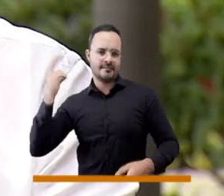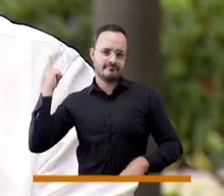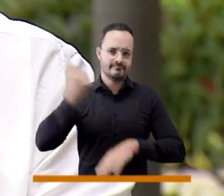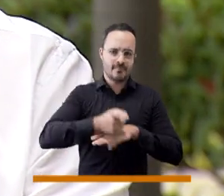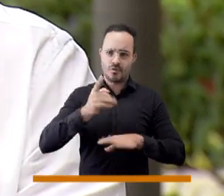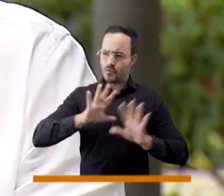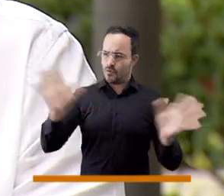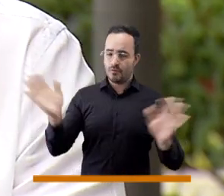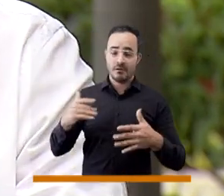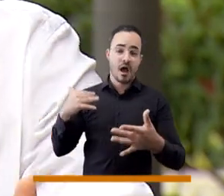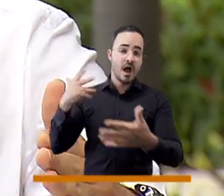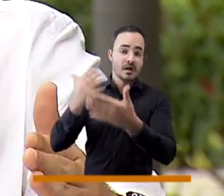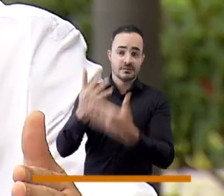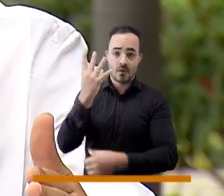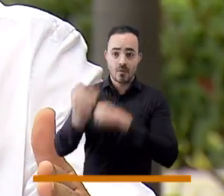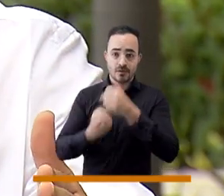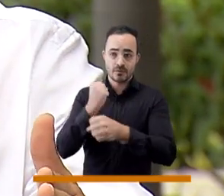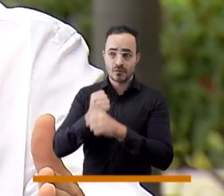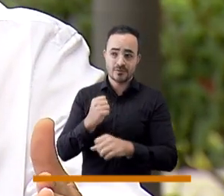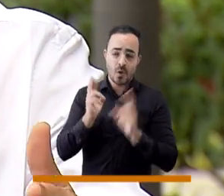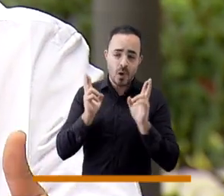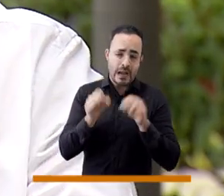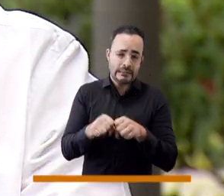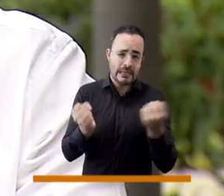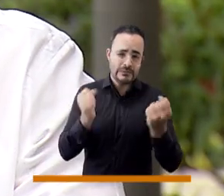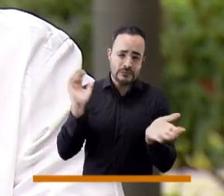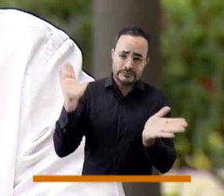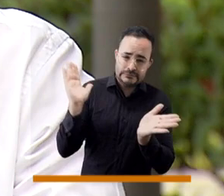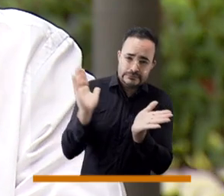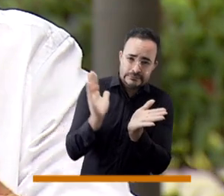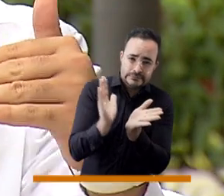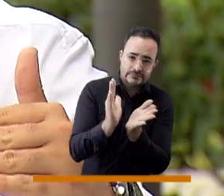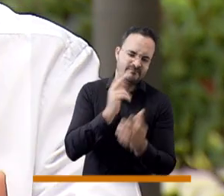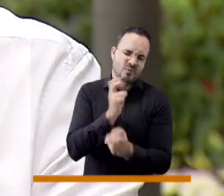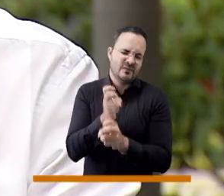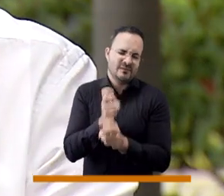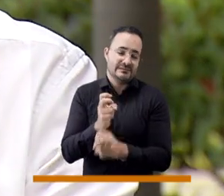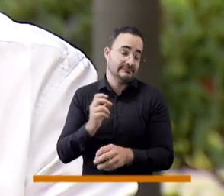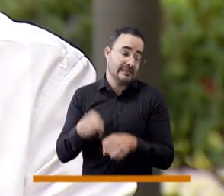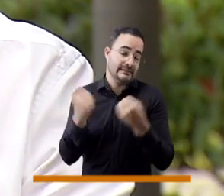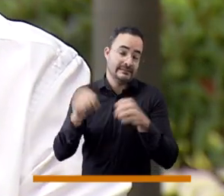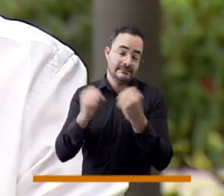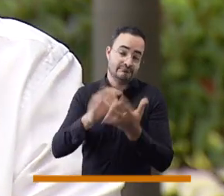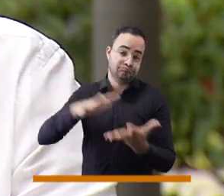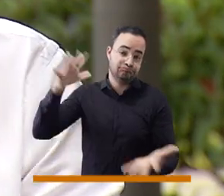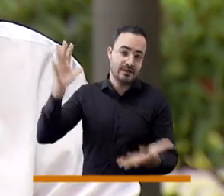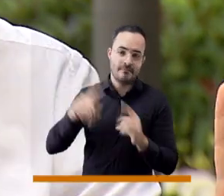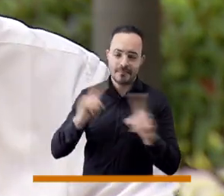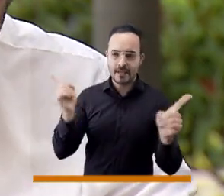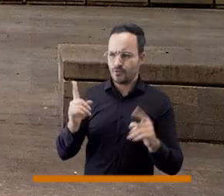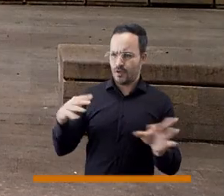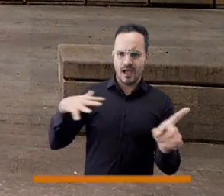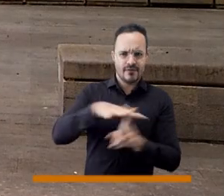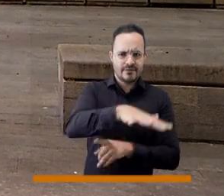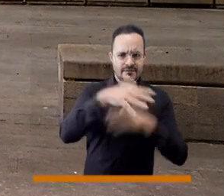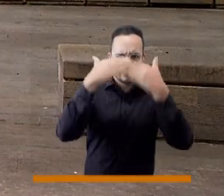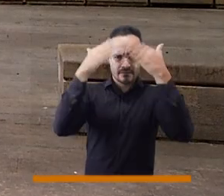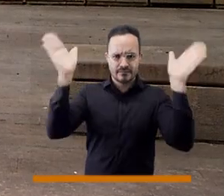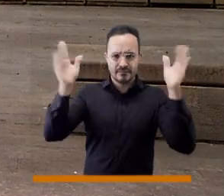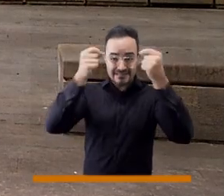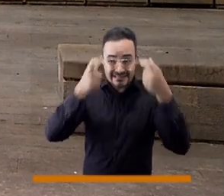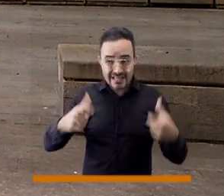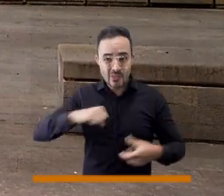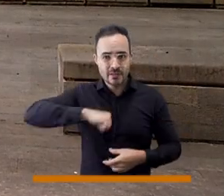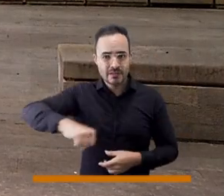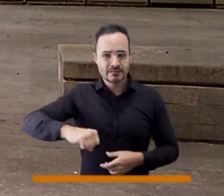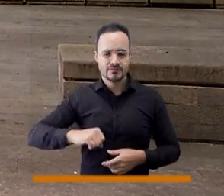sistema socialista, que termine su periodo democrático con el menor daño posible al país, que va a ser muy difícil, pero no perder la democracia en el